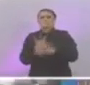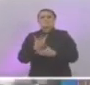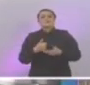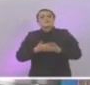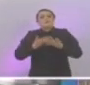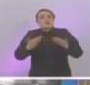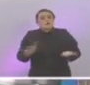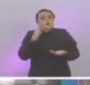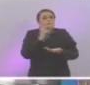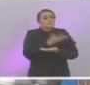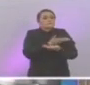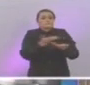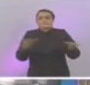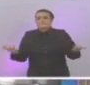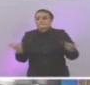este escenario,